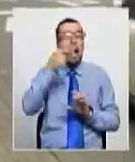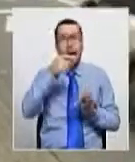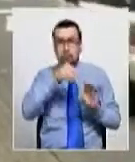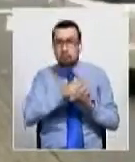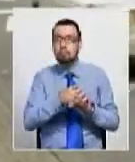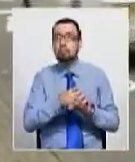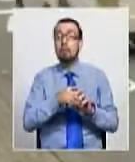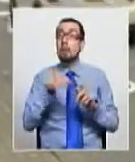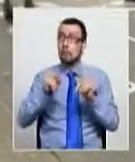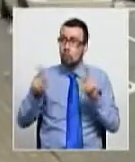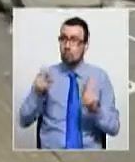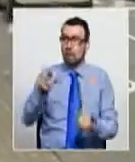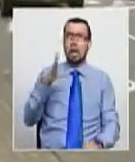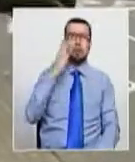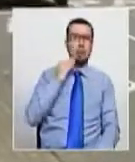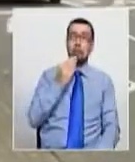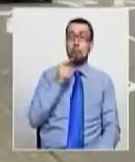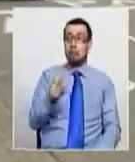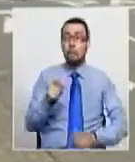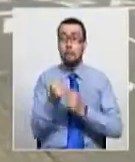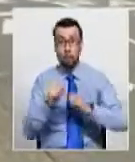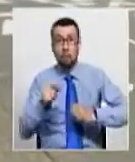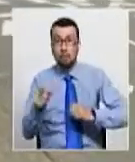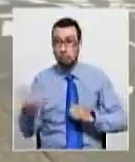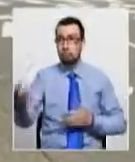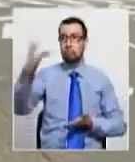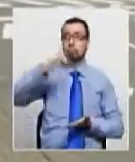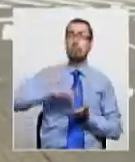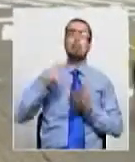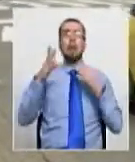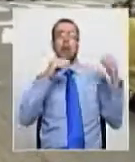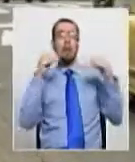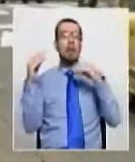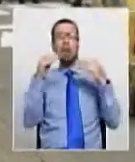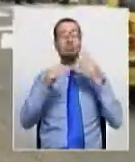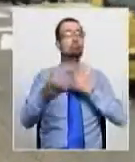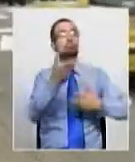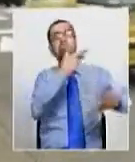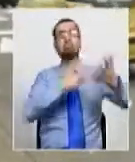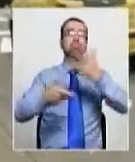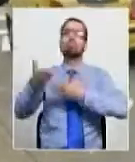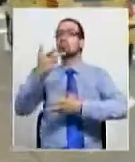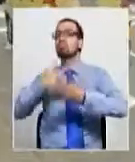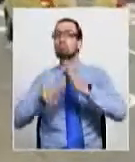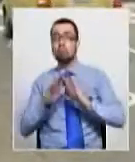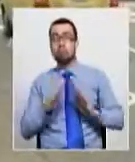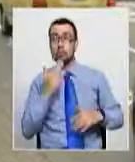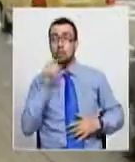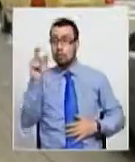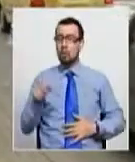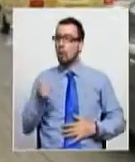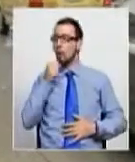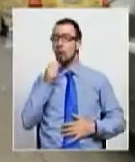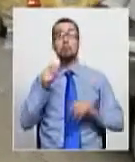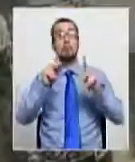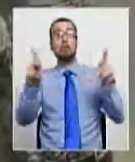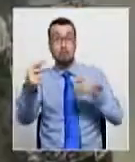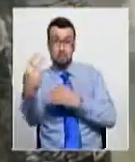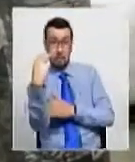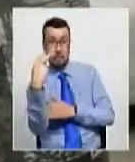y que venga a gente experta por empleo gota para que ellos hablen inyectará actúen tanto con el presentador y con los televidentes